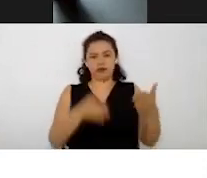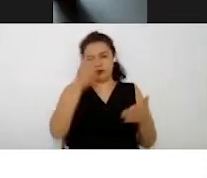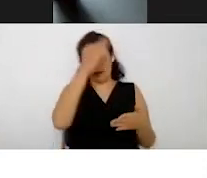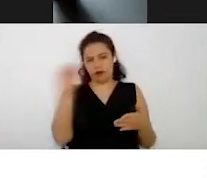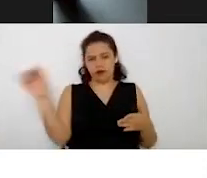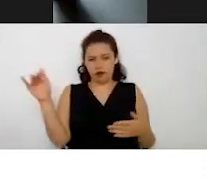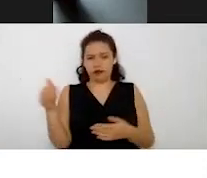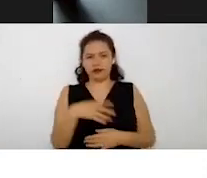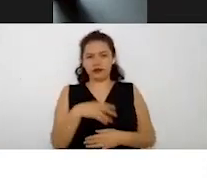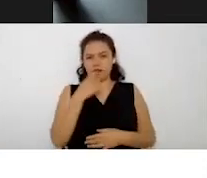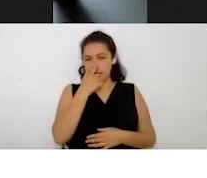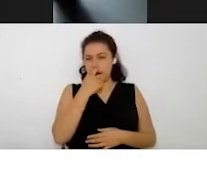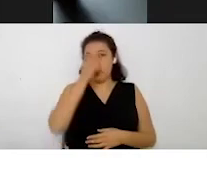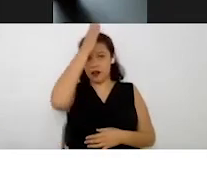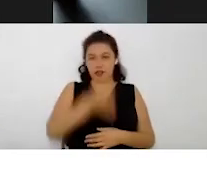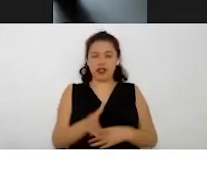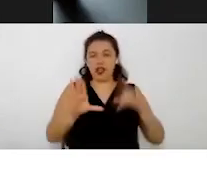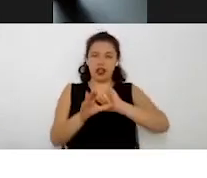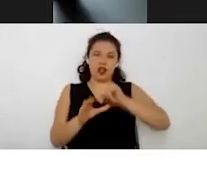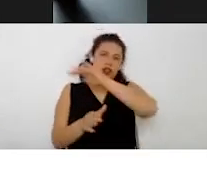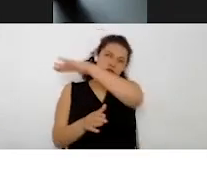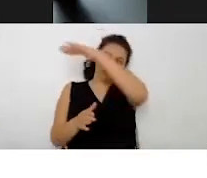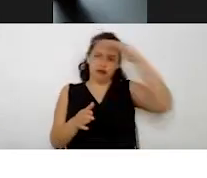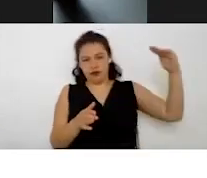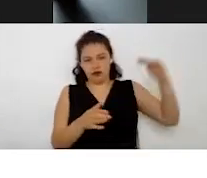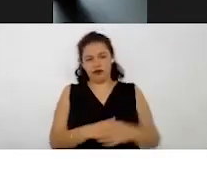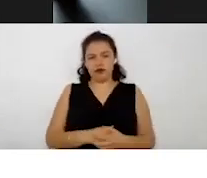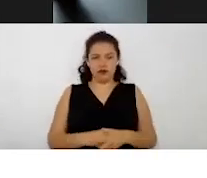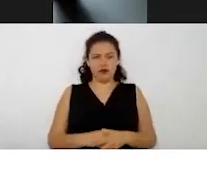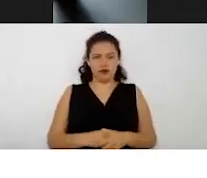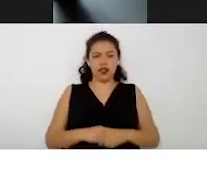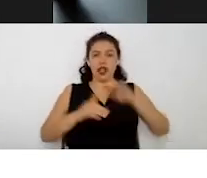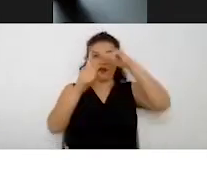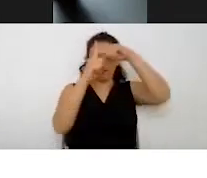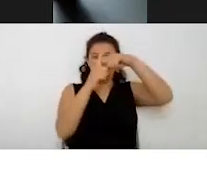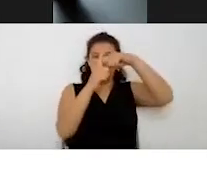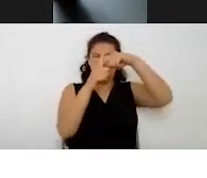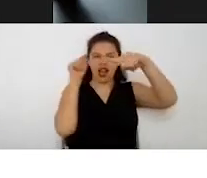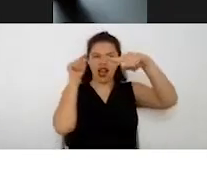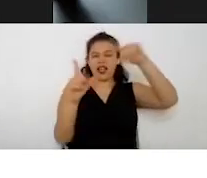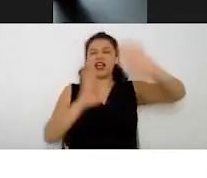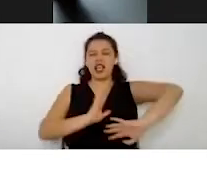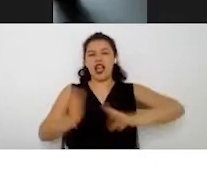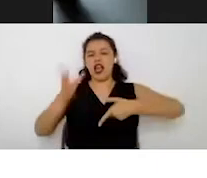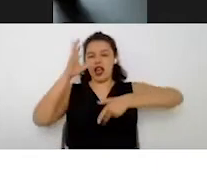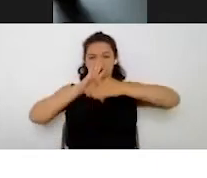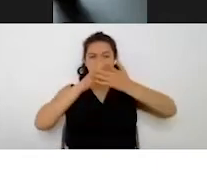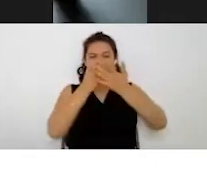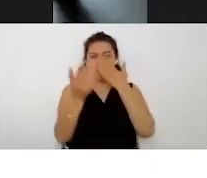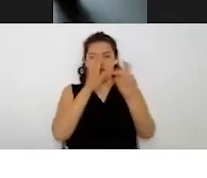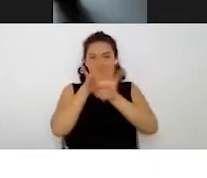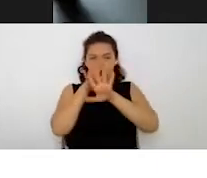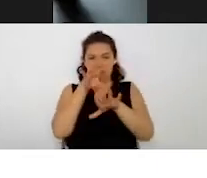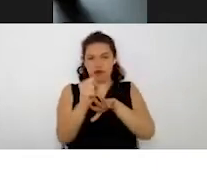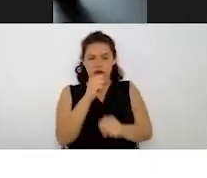imaginarias, una vertical y otra horizontal, donde intersectaran, ahí podríamos colocar las manos.